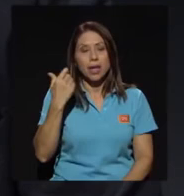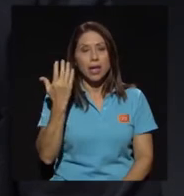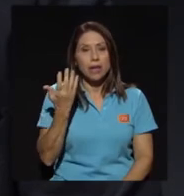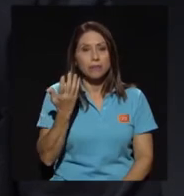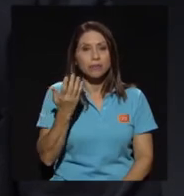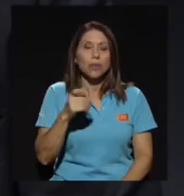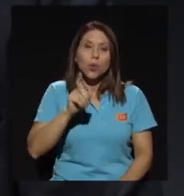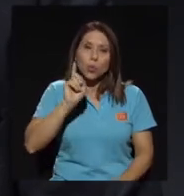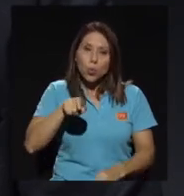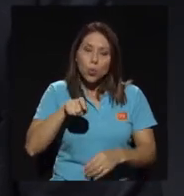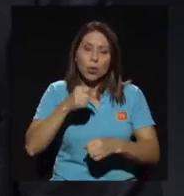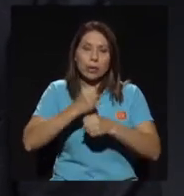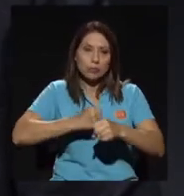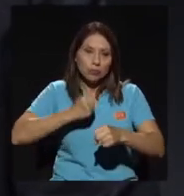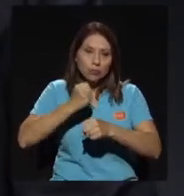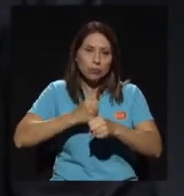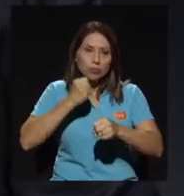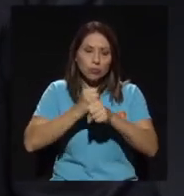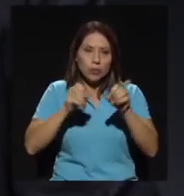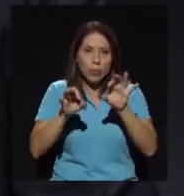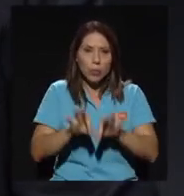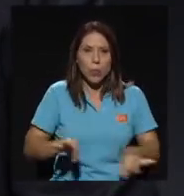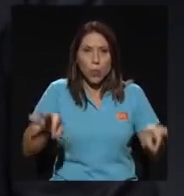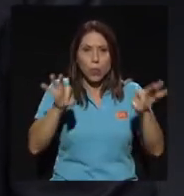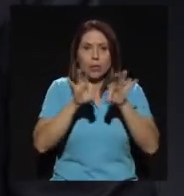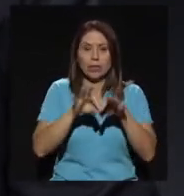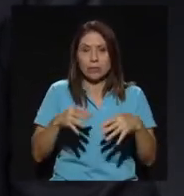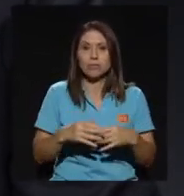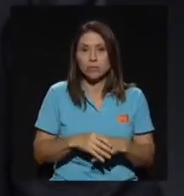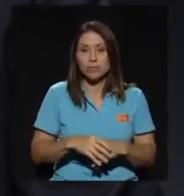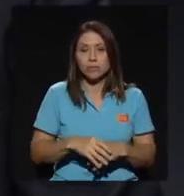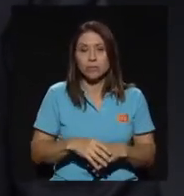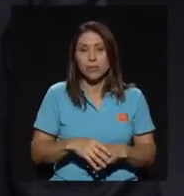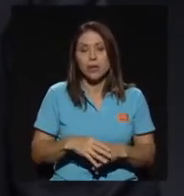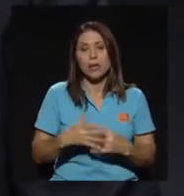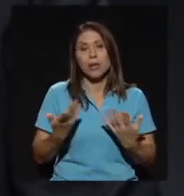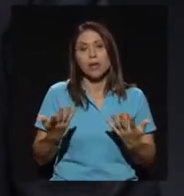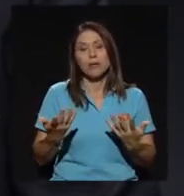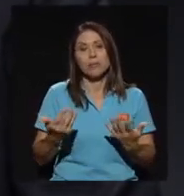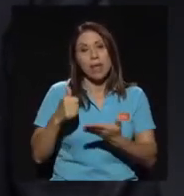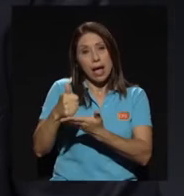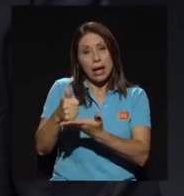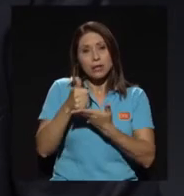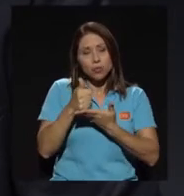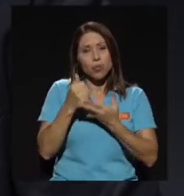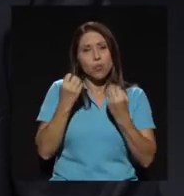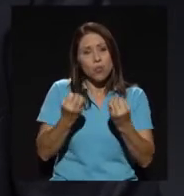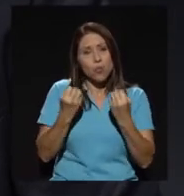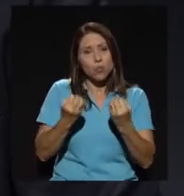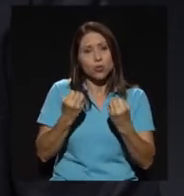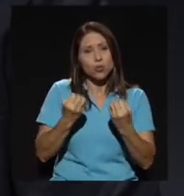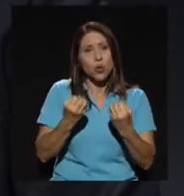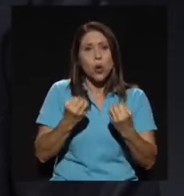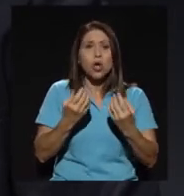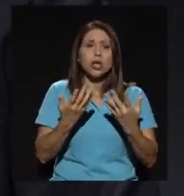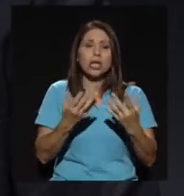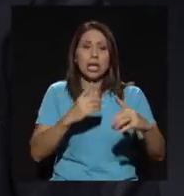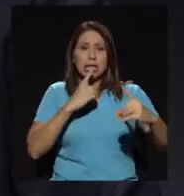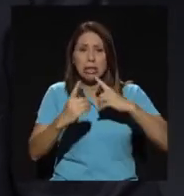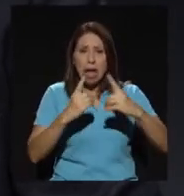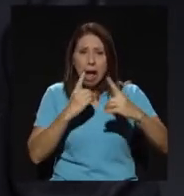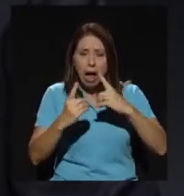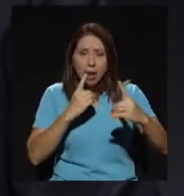tuvo que hacer un trabajo importante quiero decirle que nos ayudó mucho y que en ese diálogo con los chinos